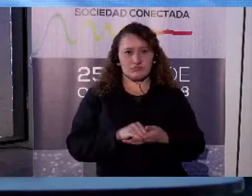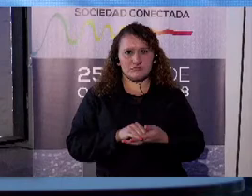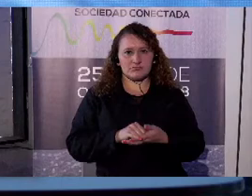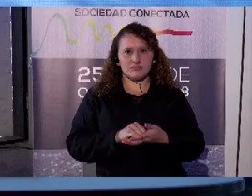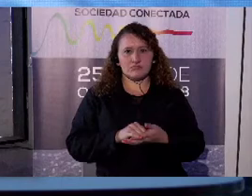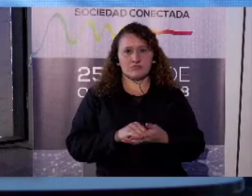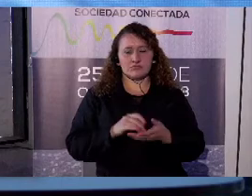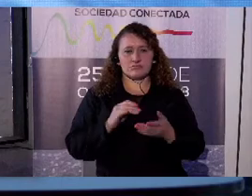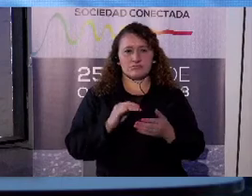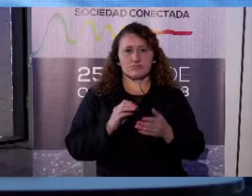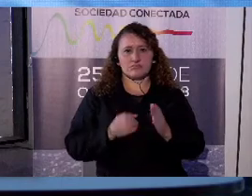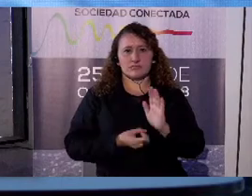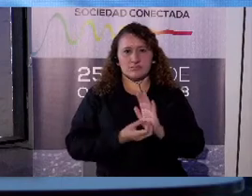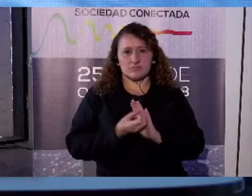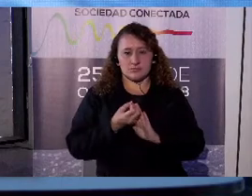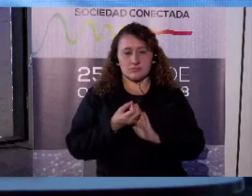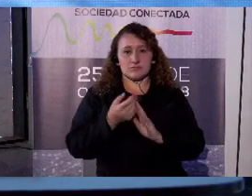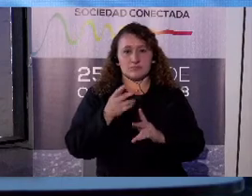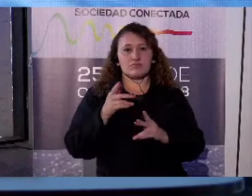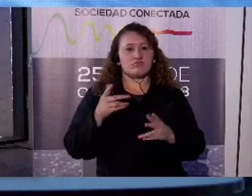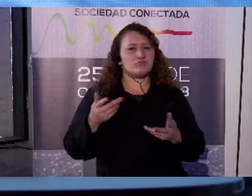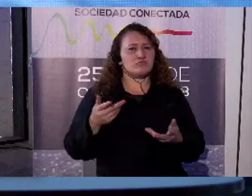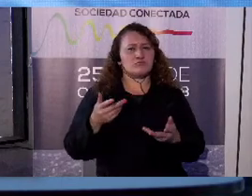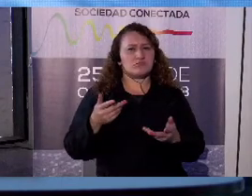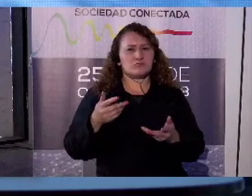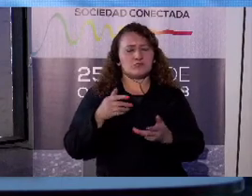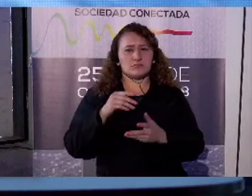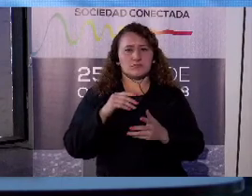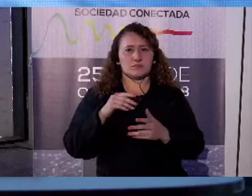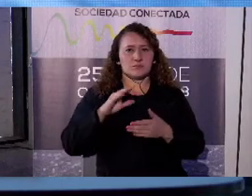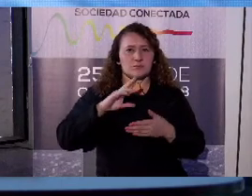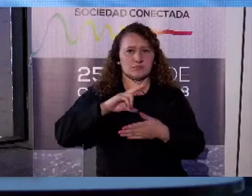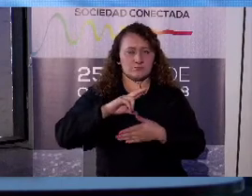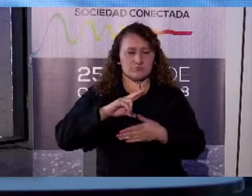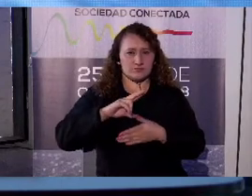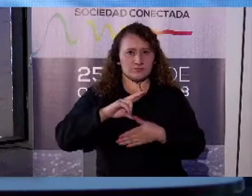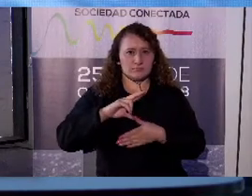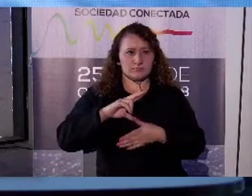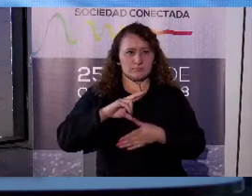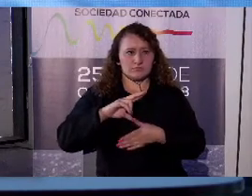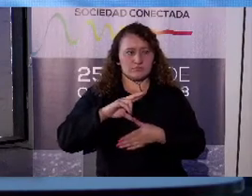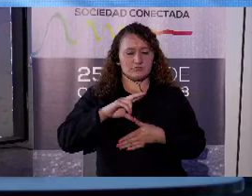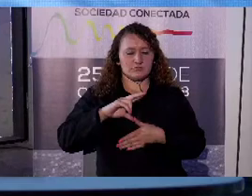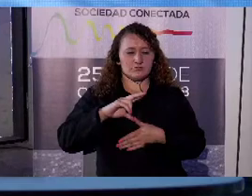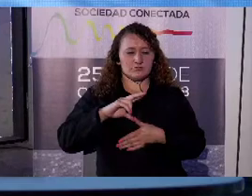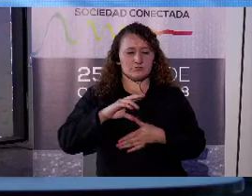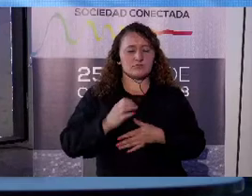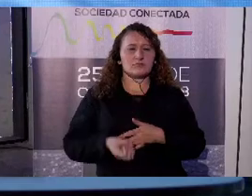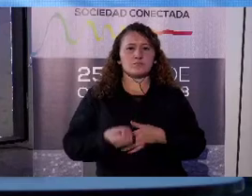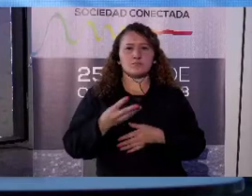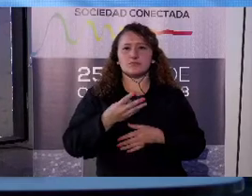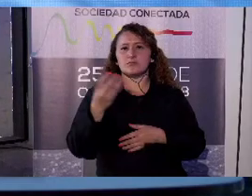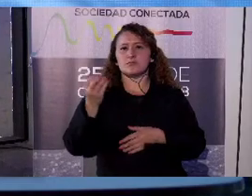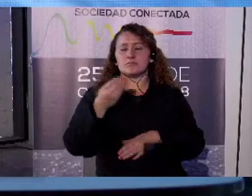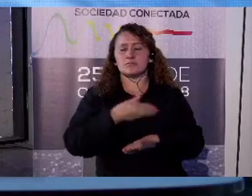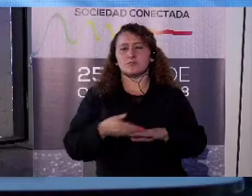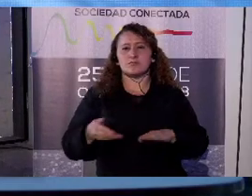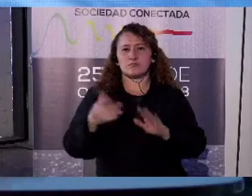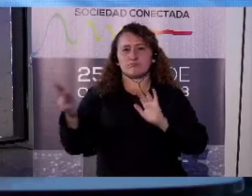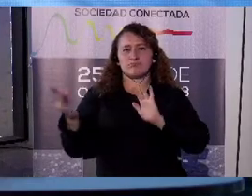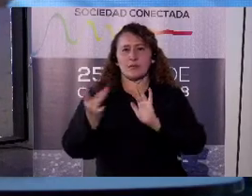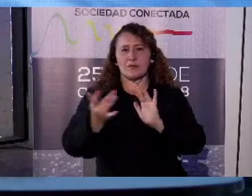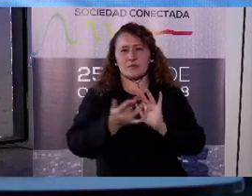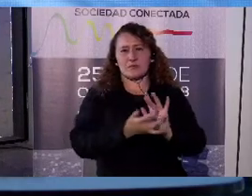soluciones industriales ese era el caso de América Latina donde eh Hay 400 millones de conexiones